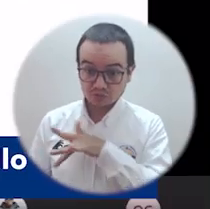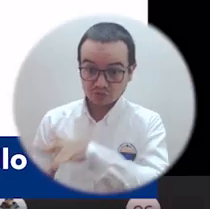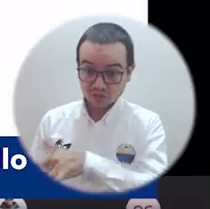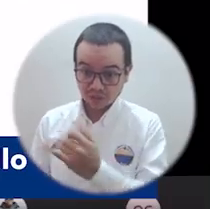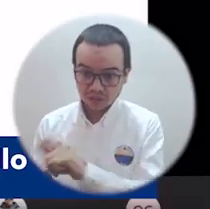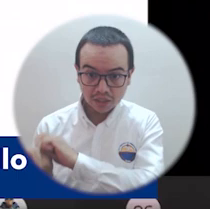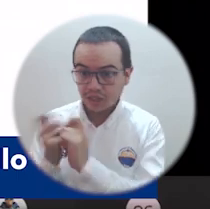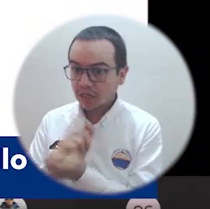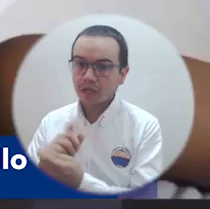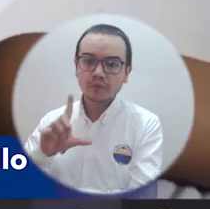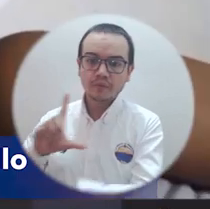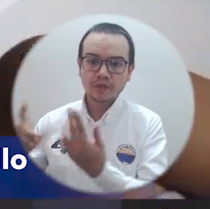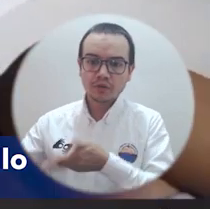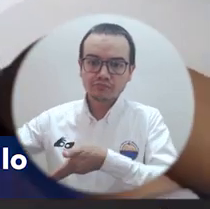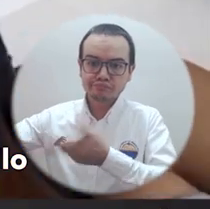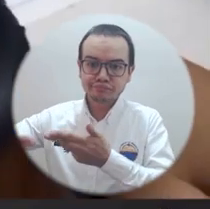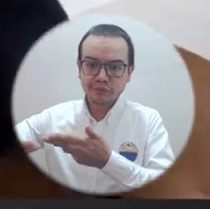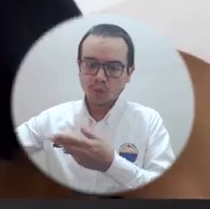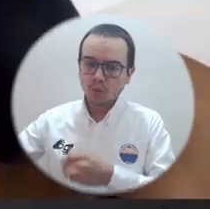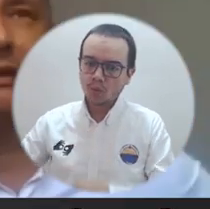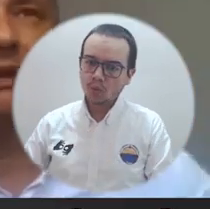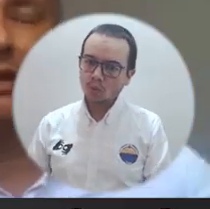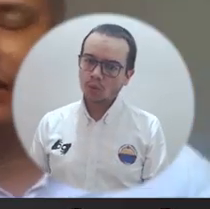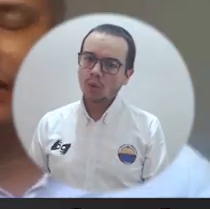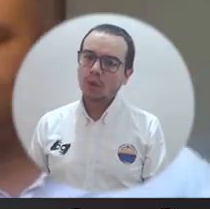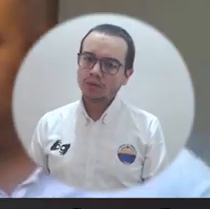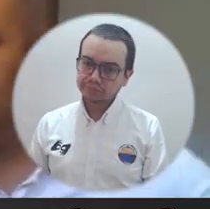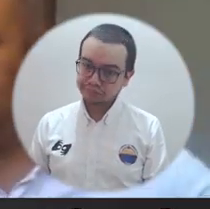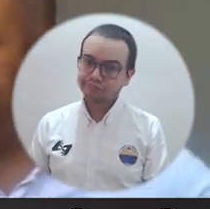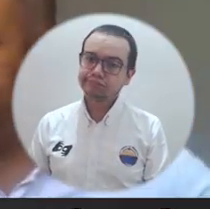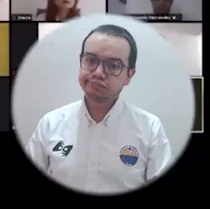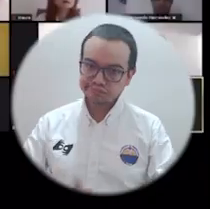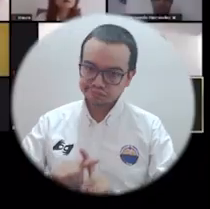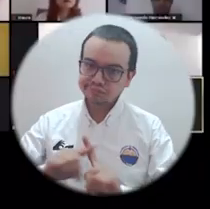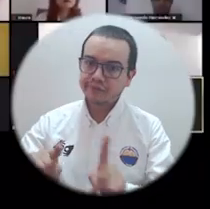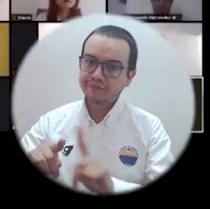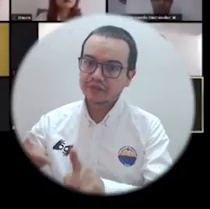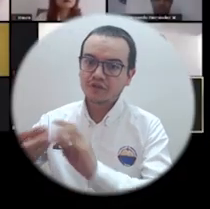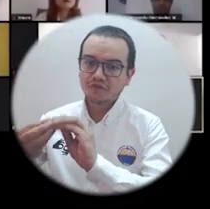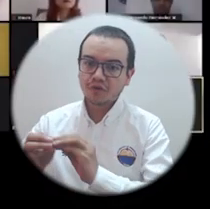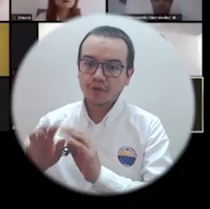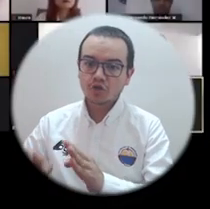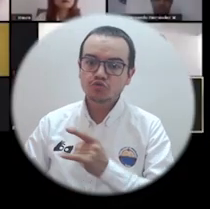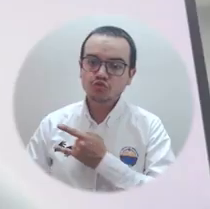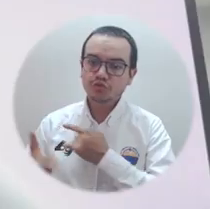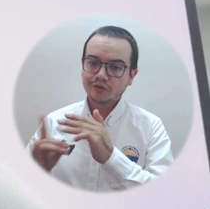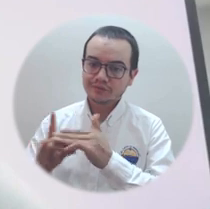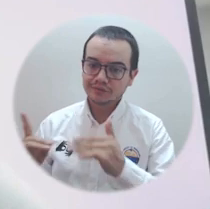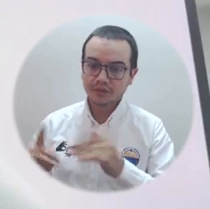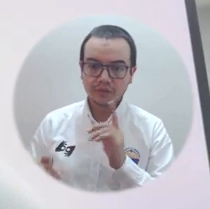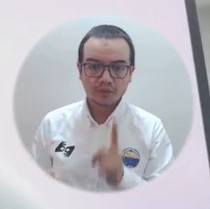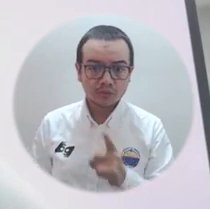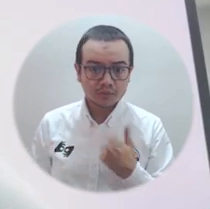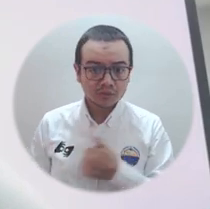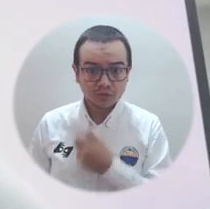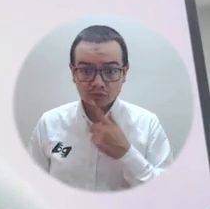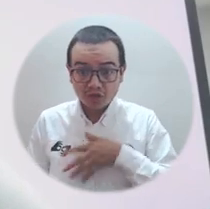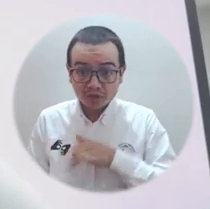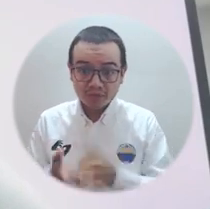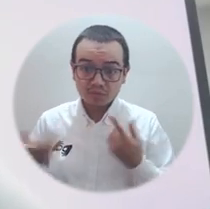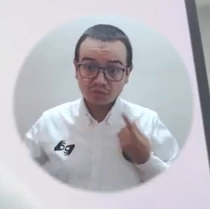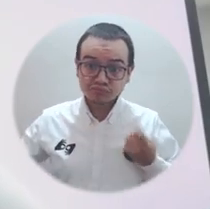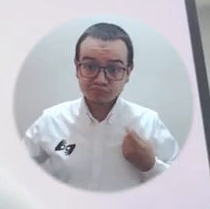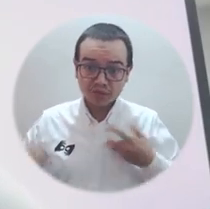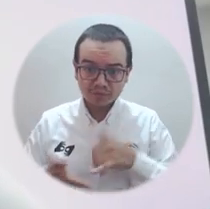virtual ha generado ciertas características o ciertos cambios dentro de la comunidad universitaria, dado que todos no tenemos las